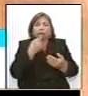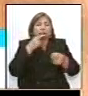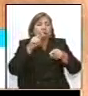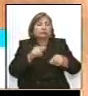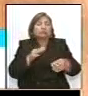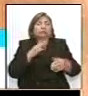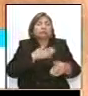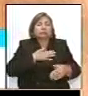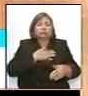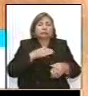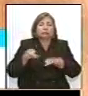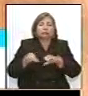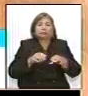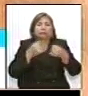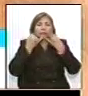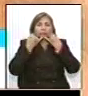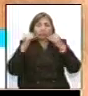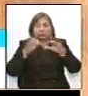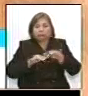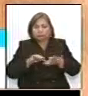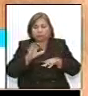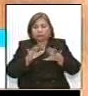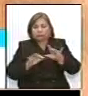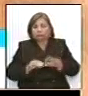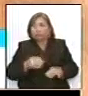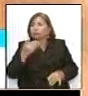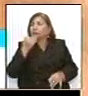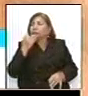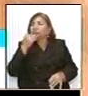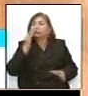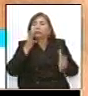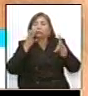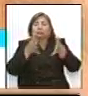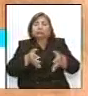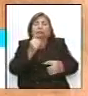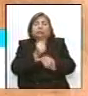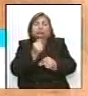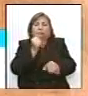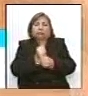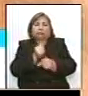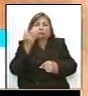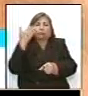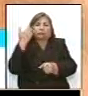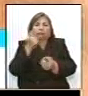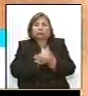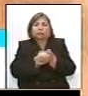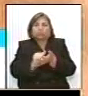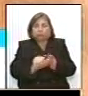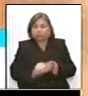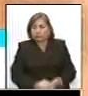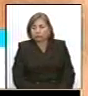cargo de realizar estos informes, quien dejó de trabajar en mi despacho hace varios meses atrás.